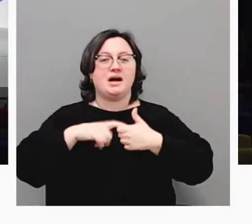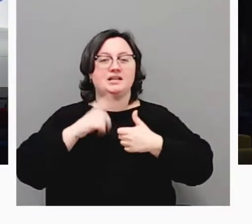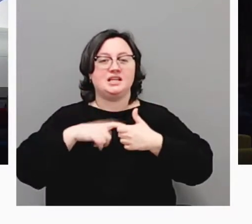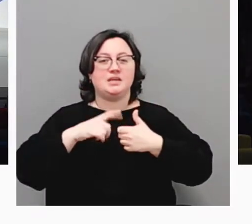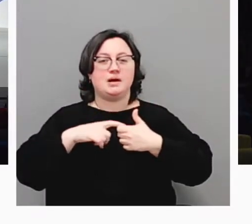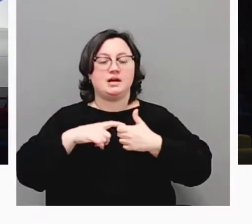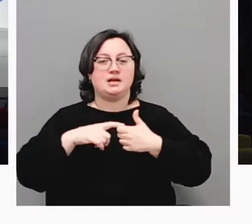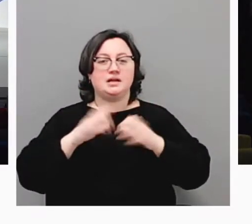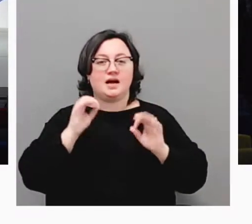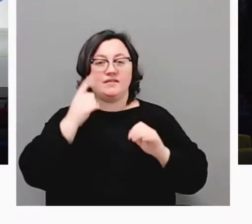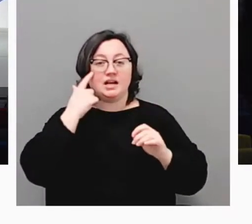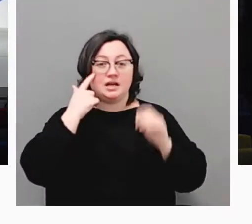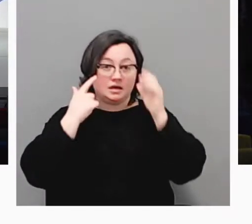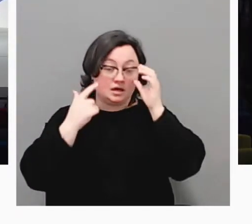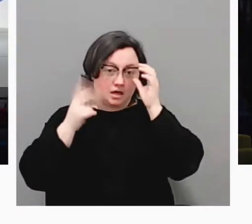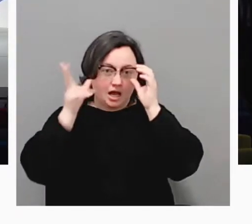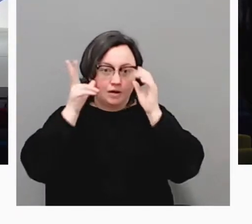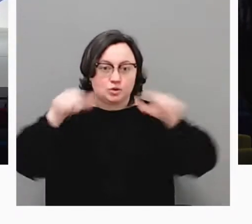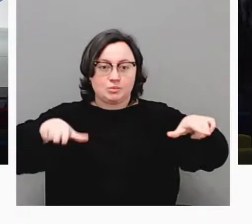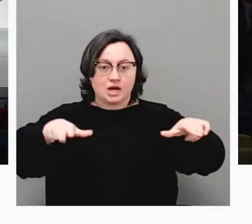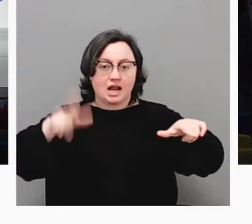nosotros aquí ahora mismo en la sala no le escuchamos.